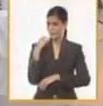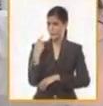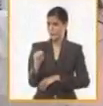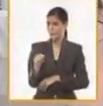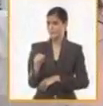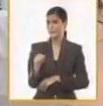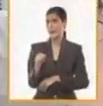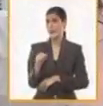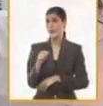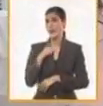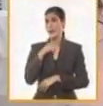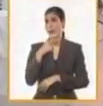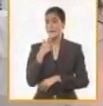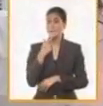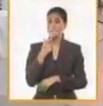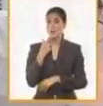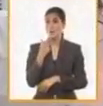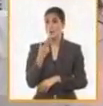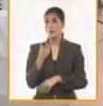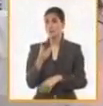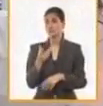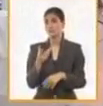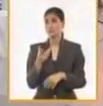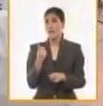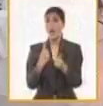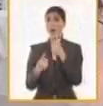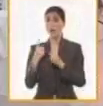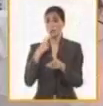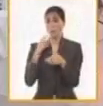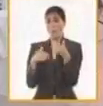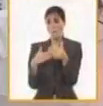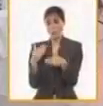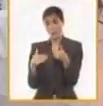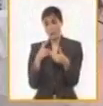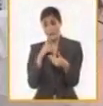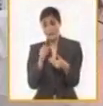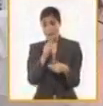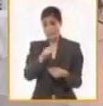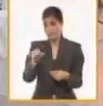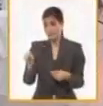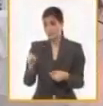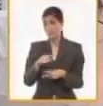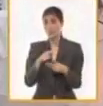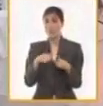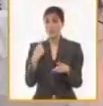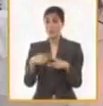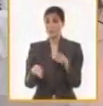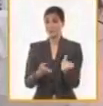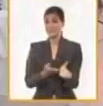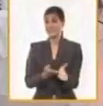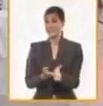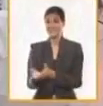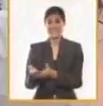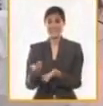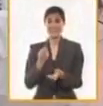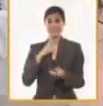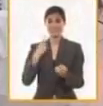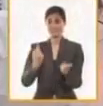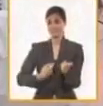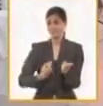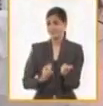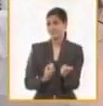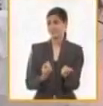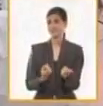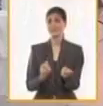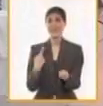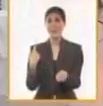inicio de ciertos contactos, pero por el otro lado también continúan los bombardeos, continúa el